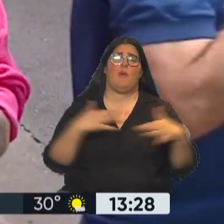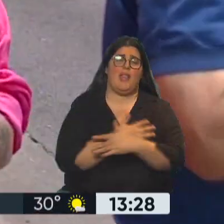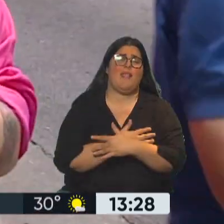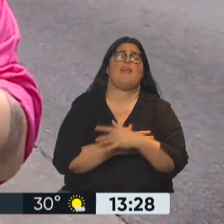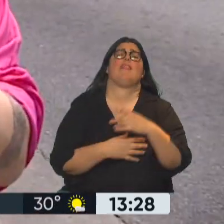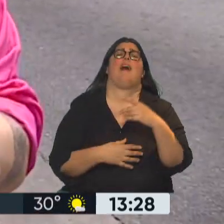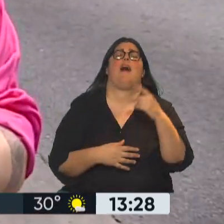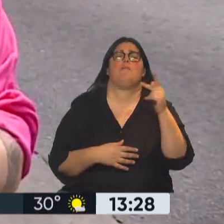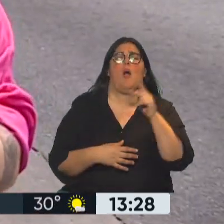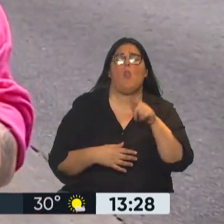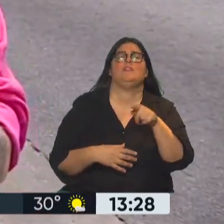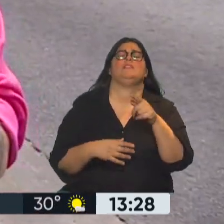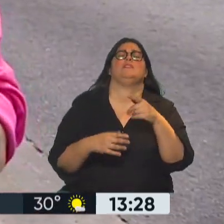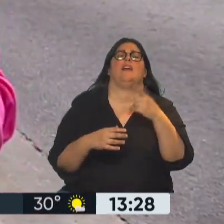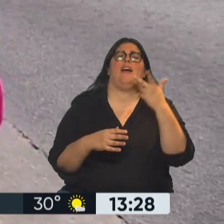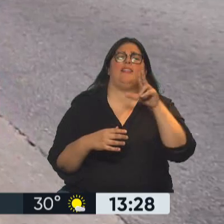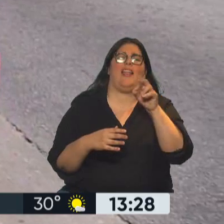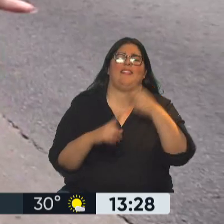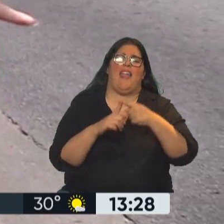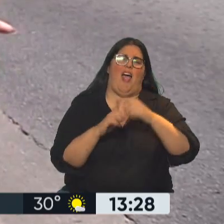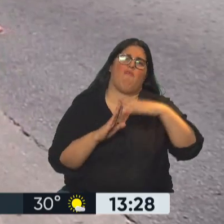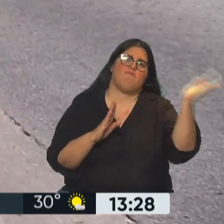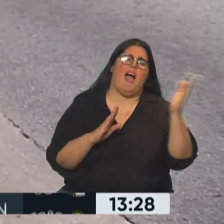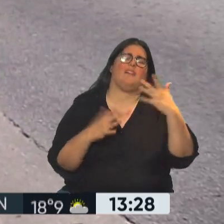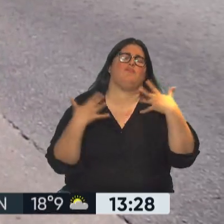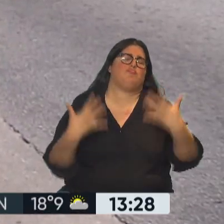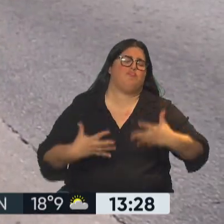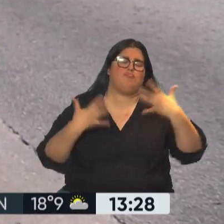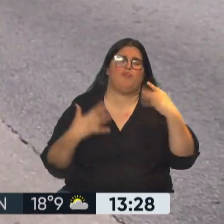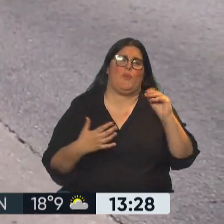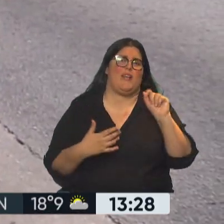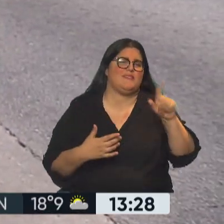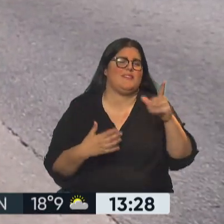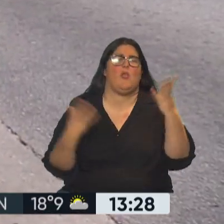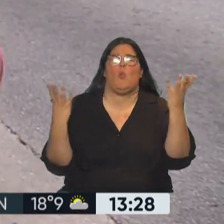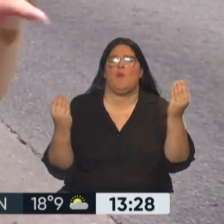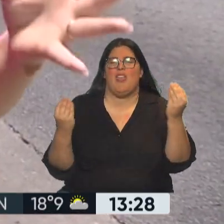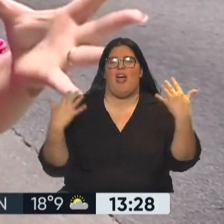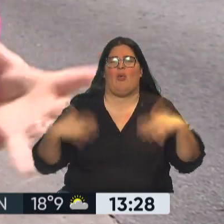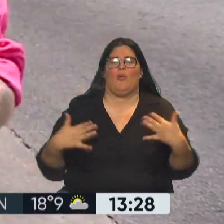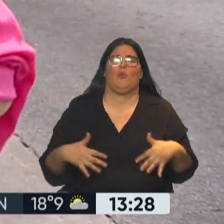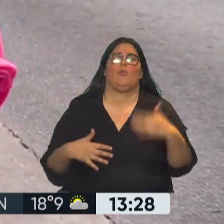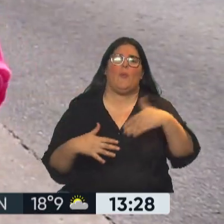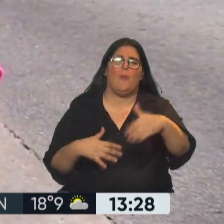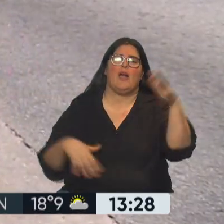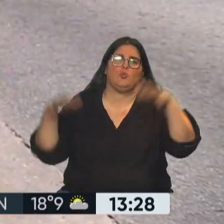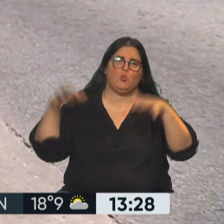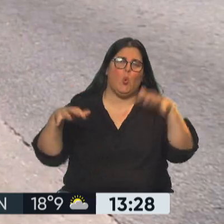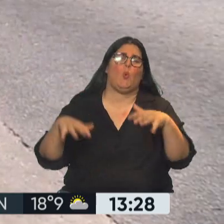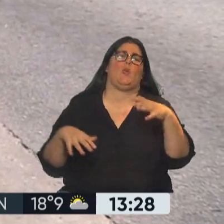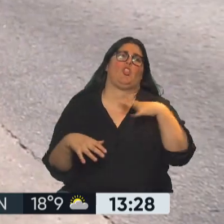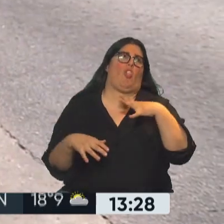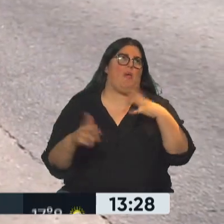que nos recibe con más de 30 grados de temperatura, muchísimo calor en Brasil, muchísima humedad. Se esperan lluvias que al momento no